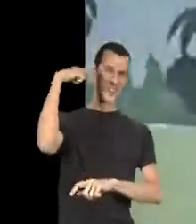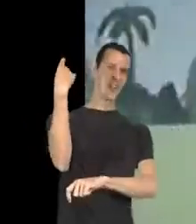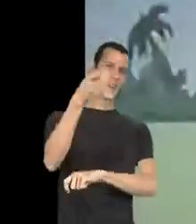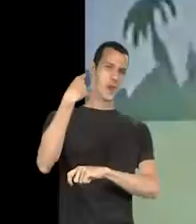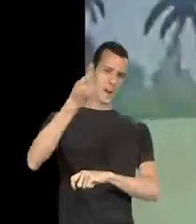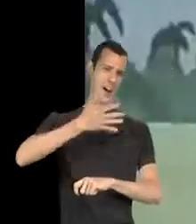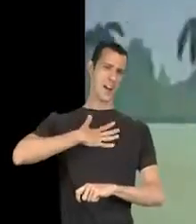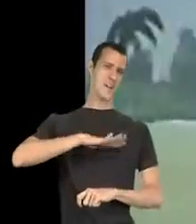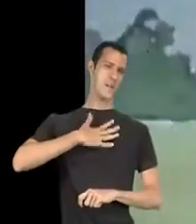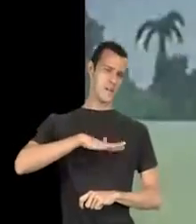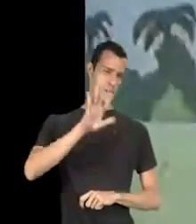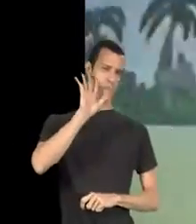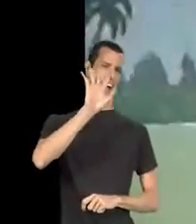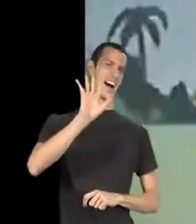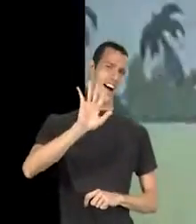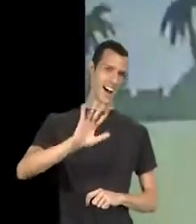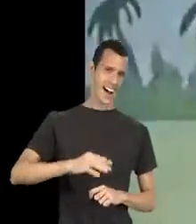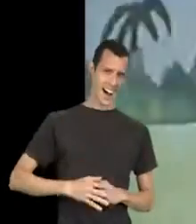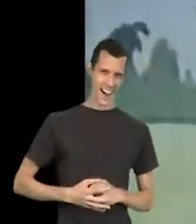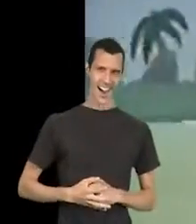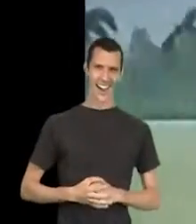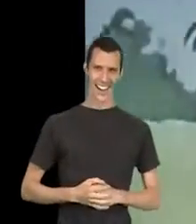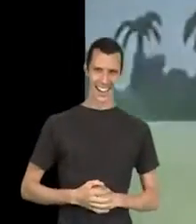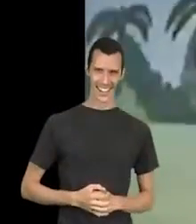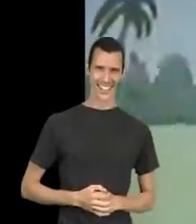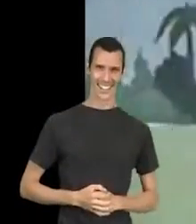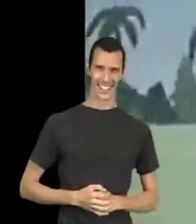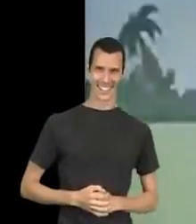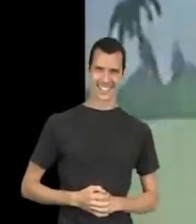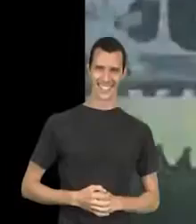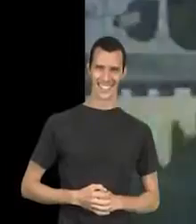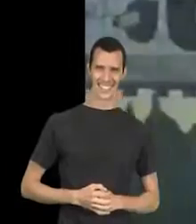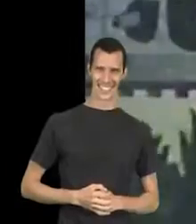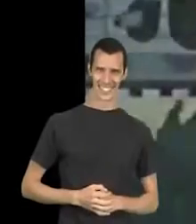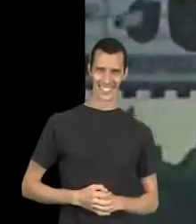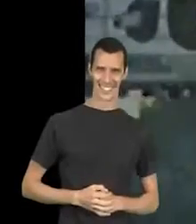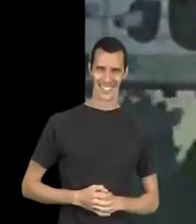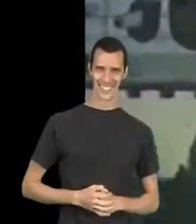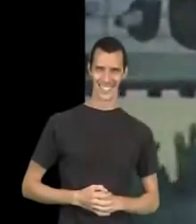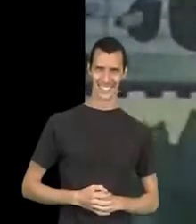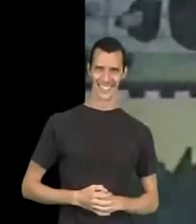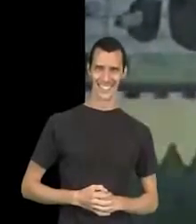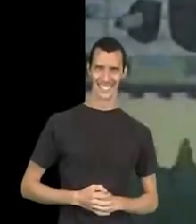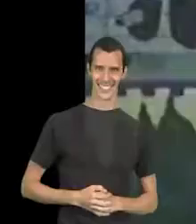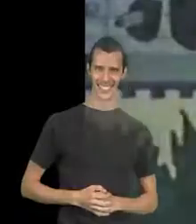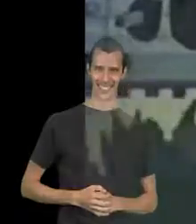¡Ah! ¡Lo que le esperan los mambises!